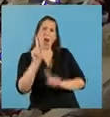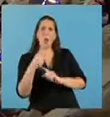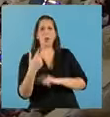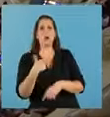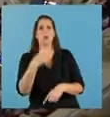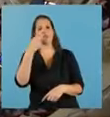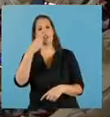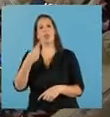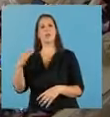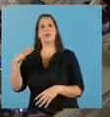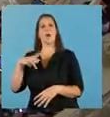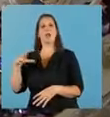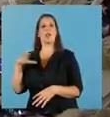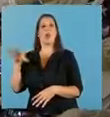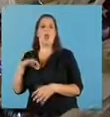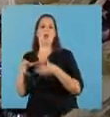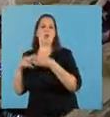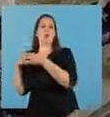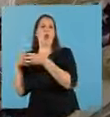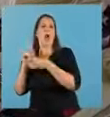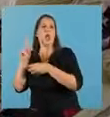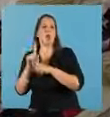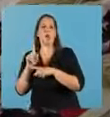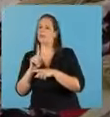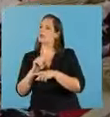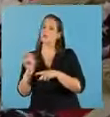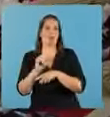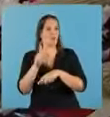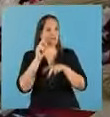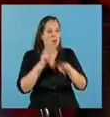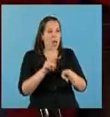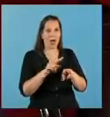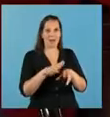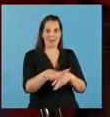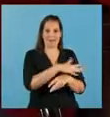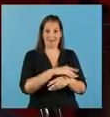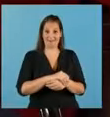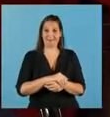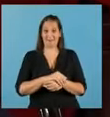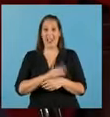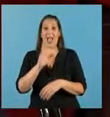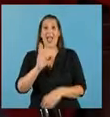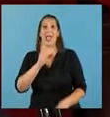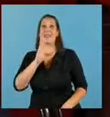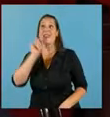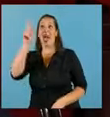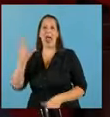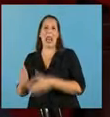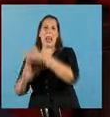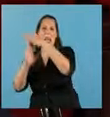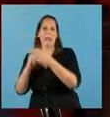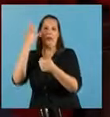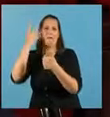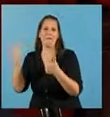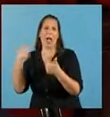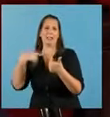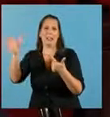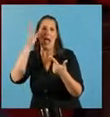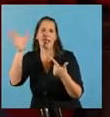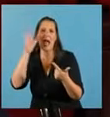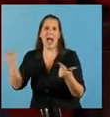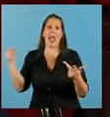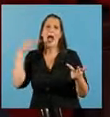injusticia que claman a la tierra. Los líderes de Israel, España, Francia, Italia